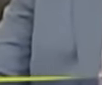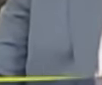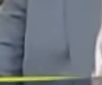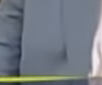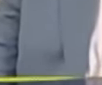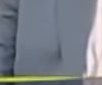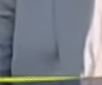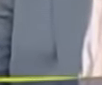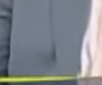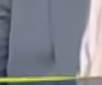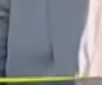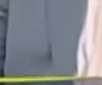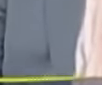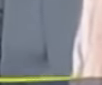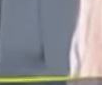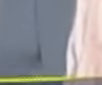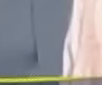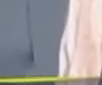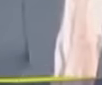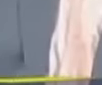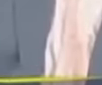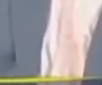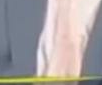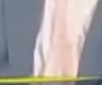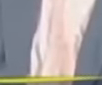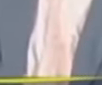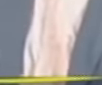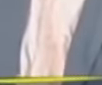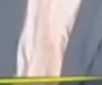transcurriendo en Venezuela.